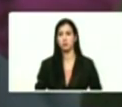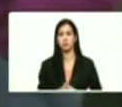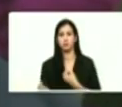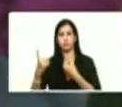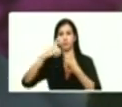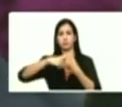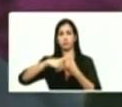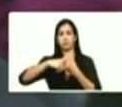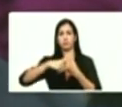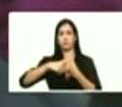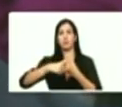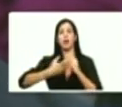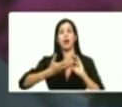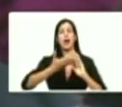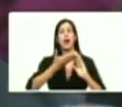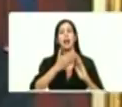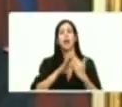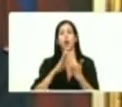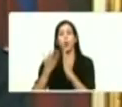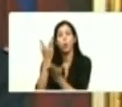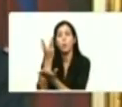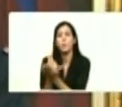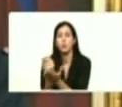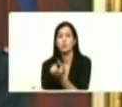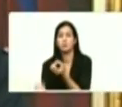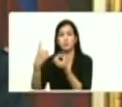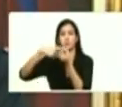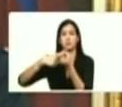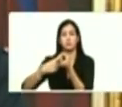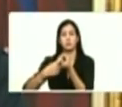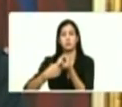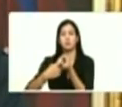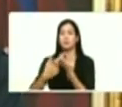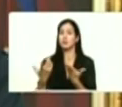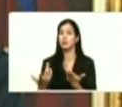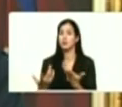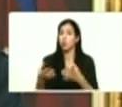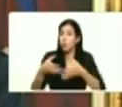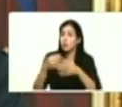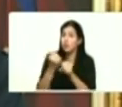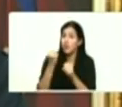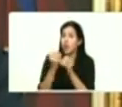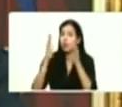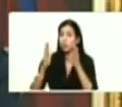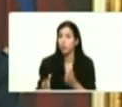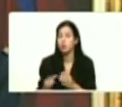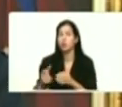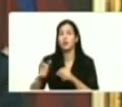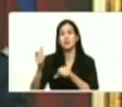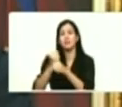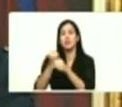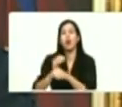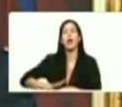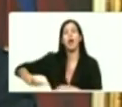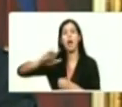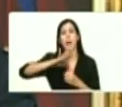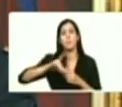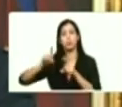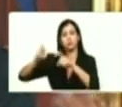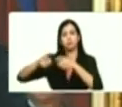incorporar a las comunas y más es del poder de incorporarse las comunas la clase obrera los campesinos los pescadores y las mujeres